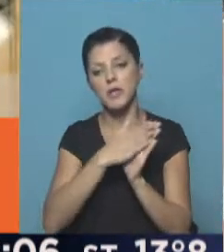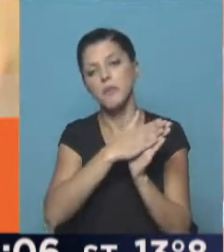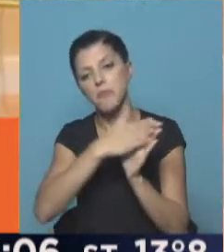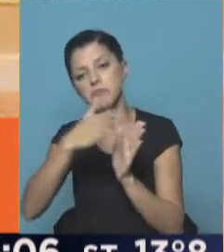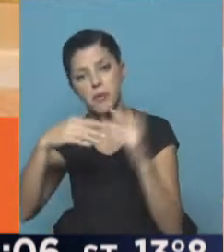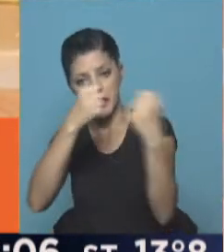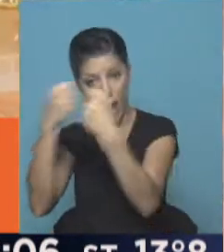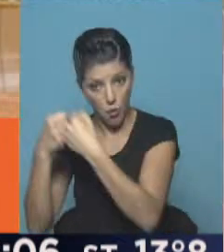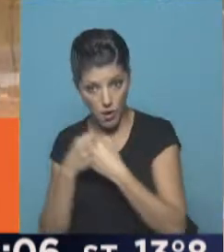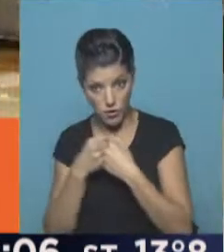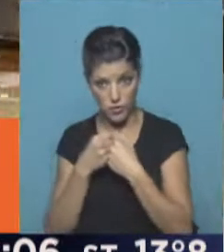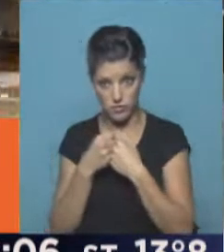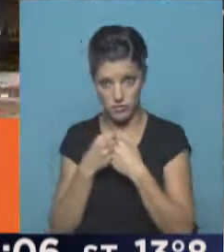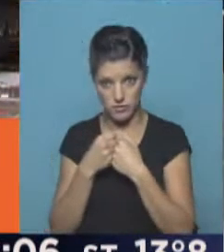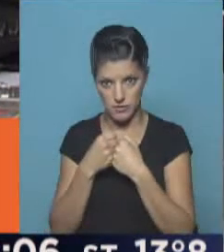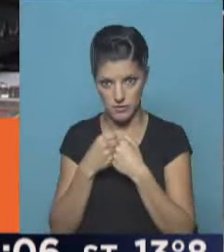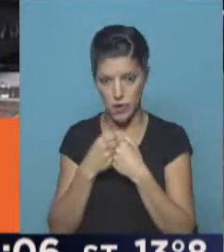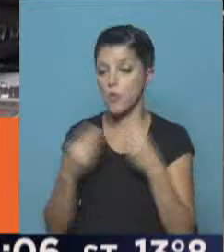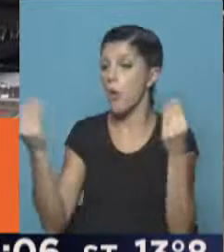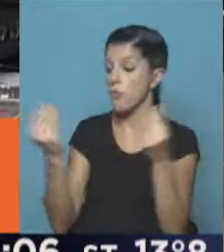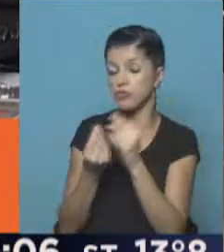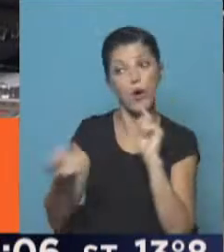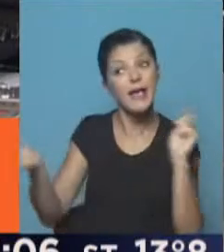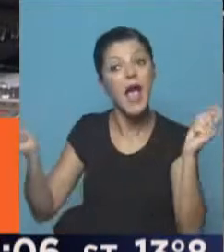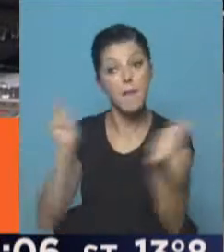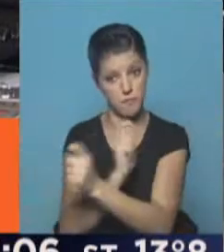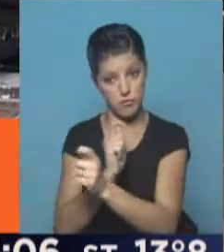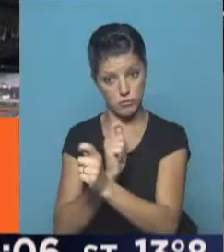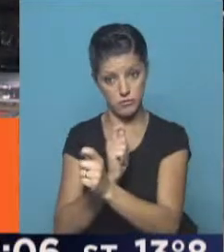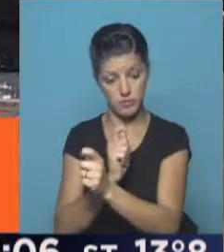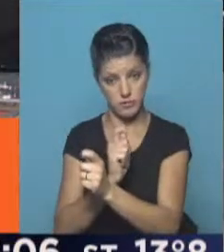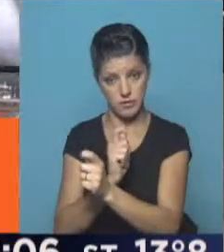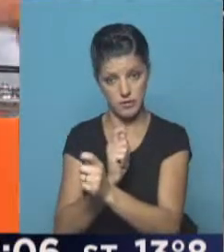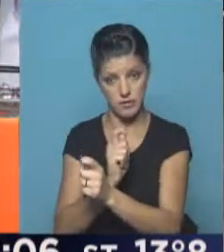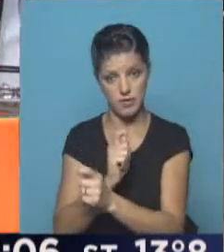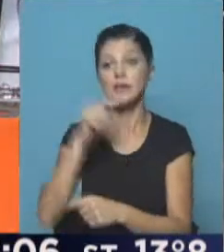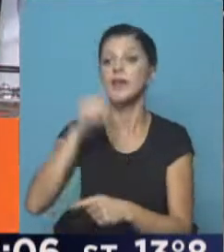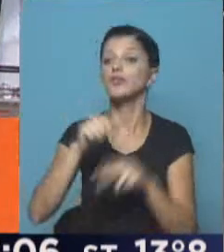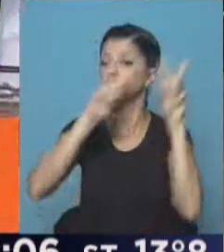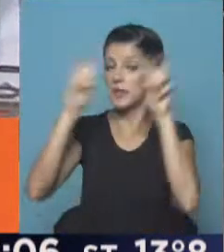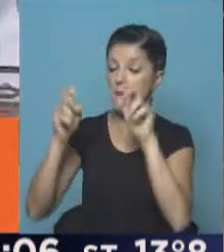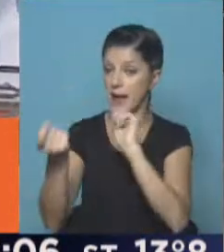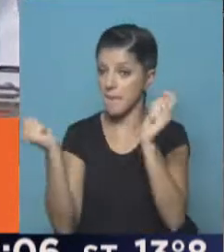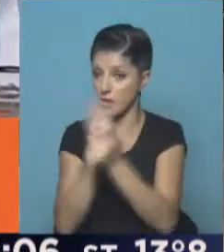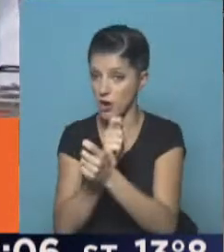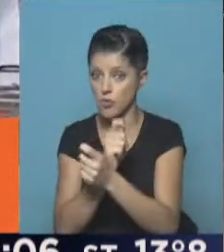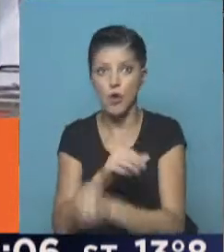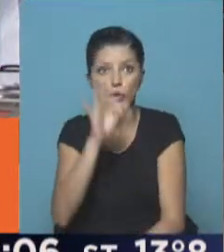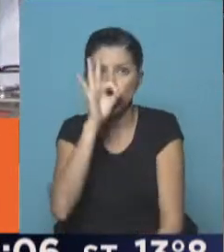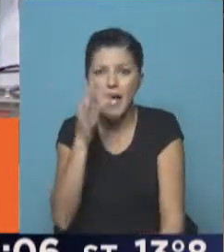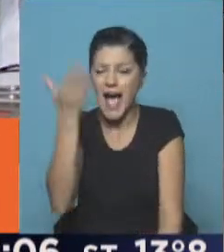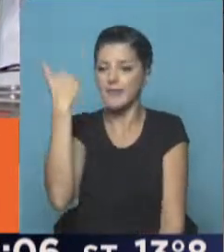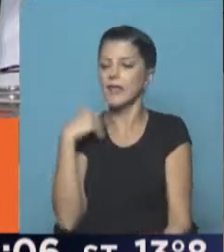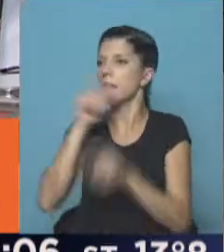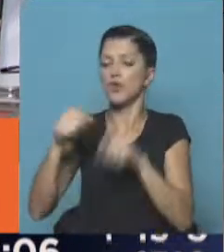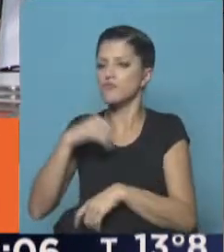consenso. Hubo varios cisnes negros. Y esta diversificación de la agenda, nadie hubiera pensado que se iba